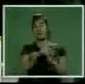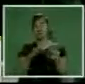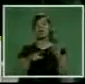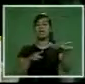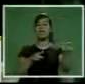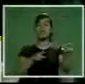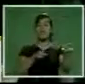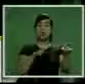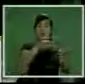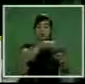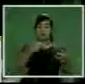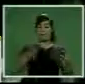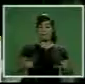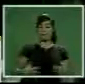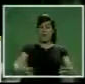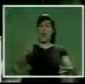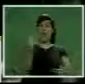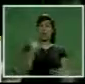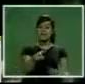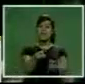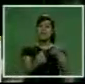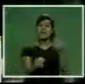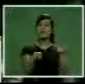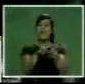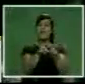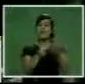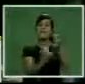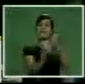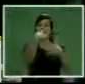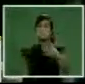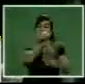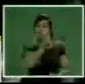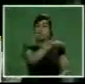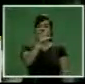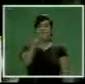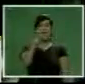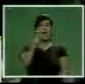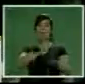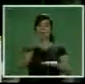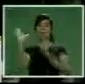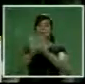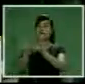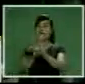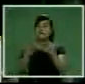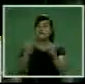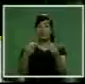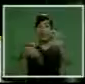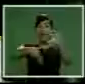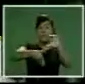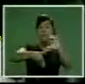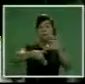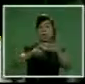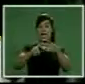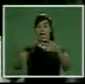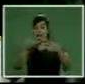colchón dentro de sus países basado en el saqueo de África, en el saqueo de América y en el saqueo de Asia.